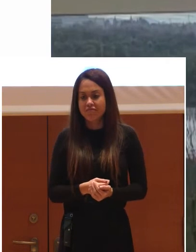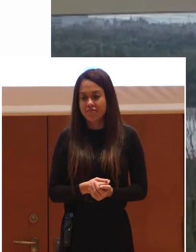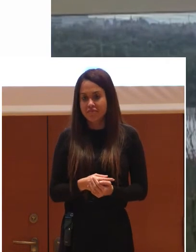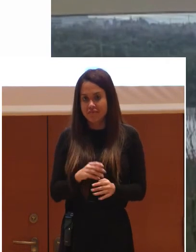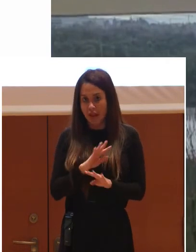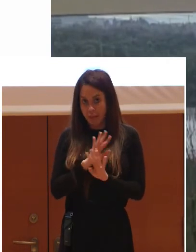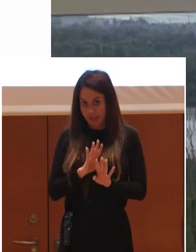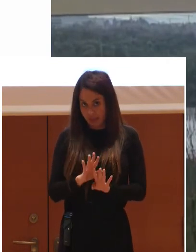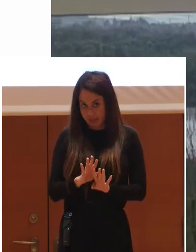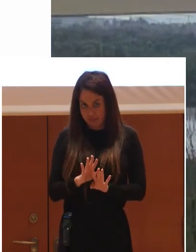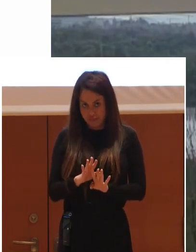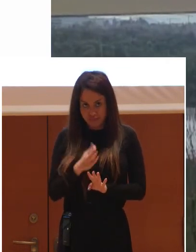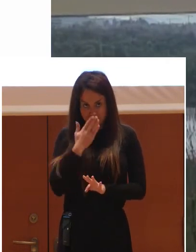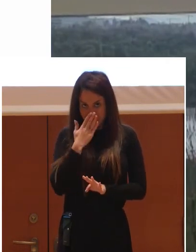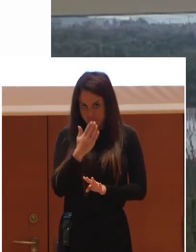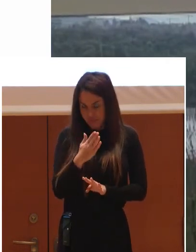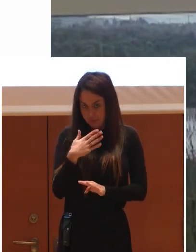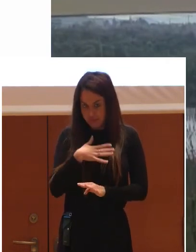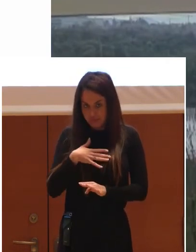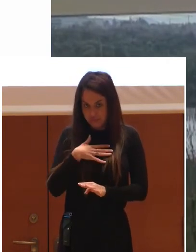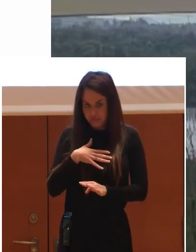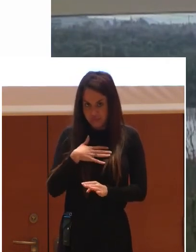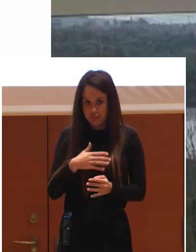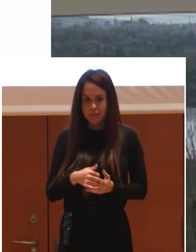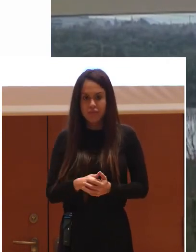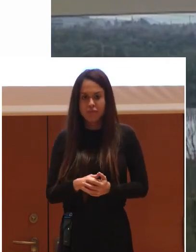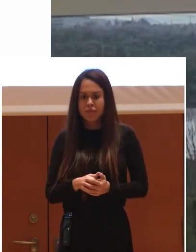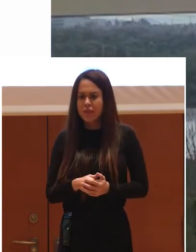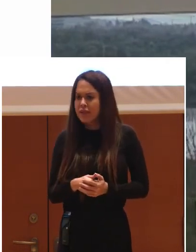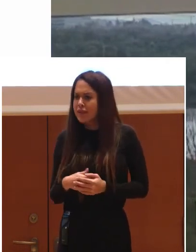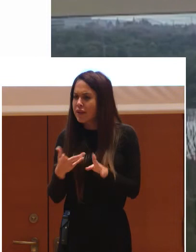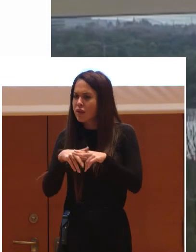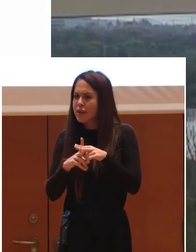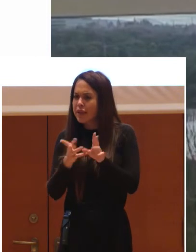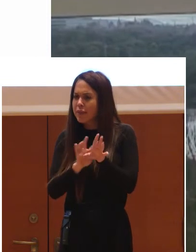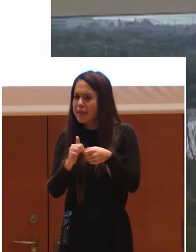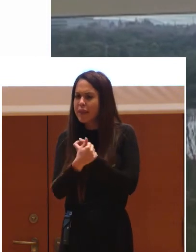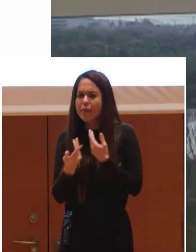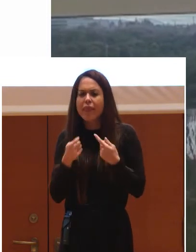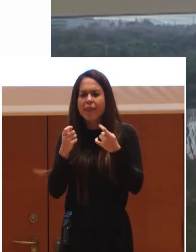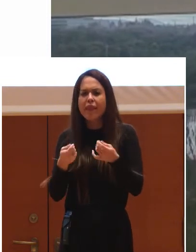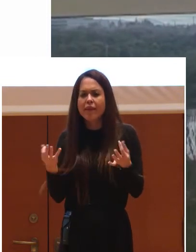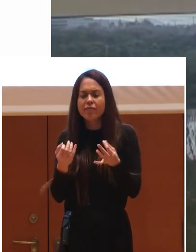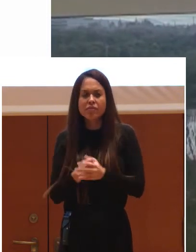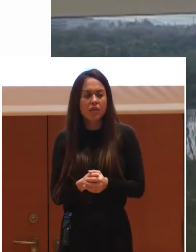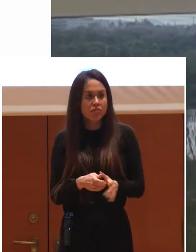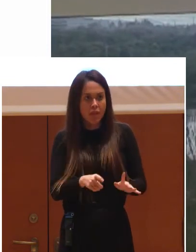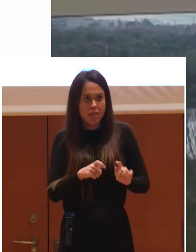a ir a ver cómo cómo está la cosa y la verdad cantada encantada